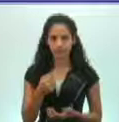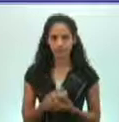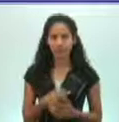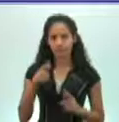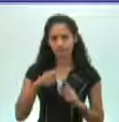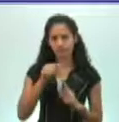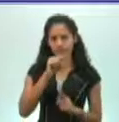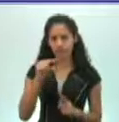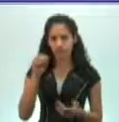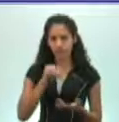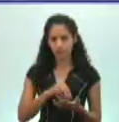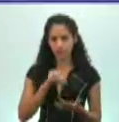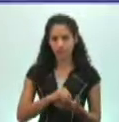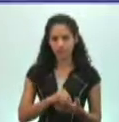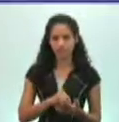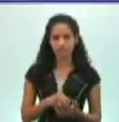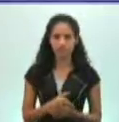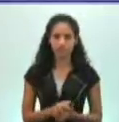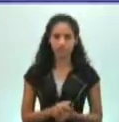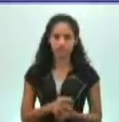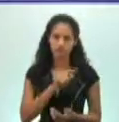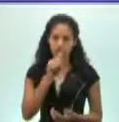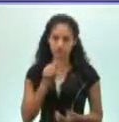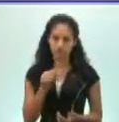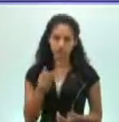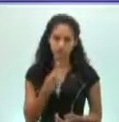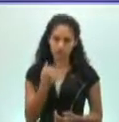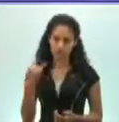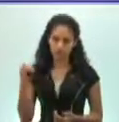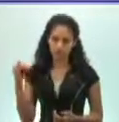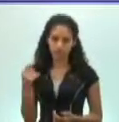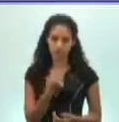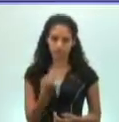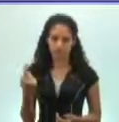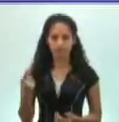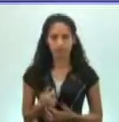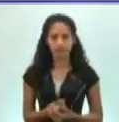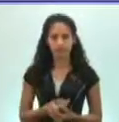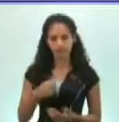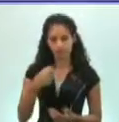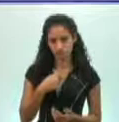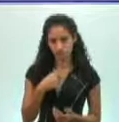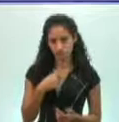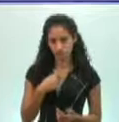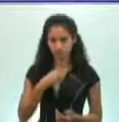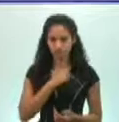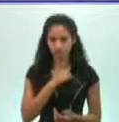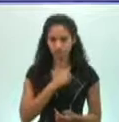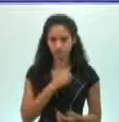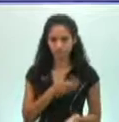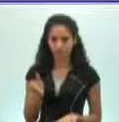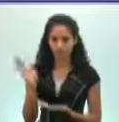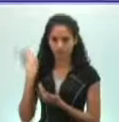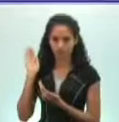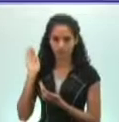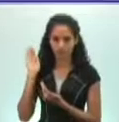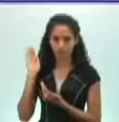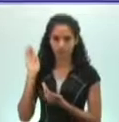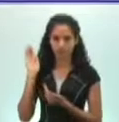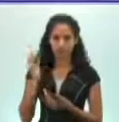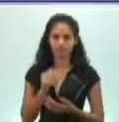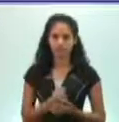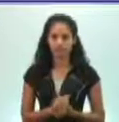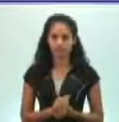título le pondrías a este gráfico? Es una pregunta bien individual, pero yo, en este caso, te propongo